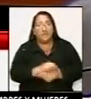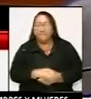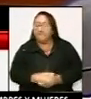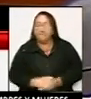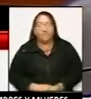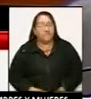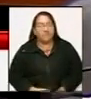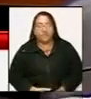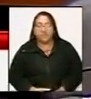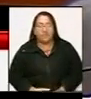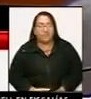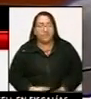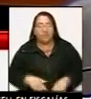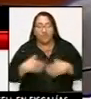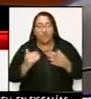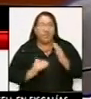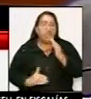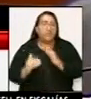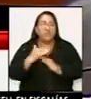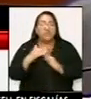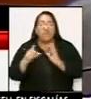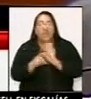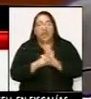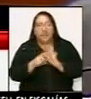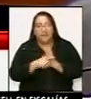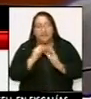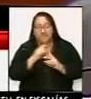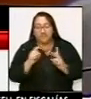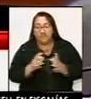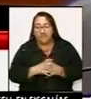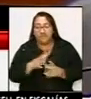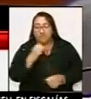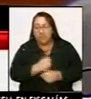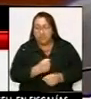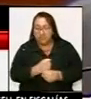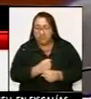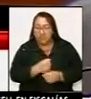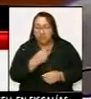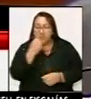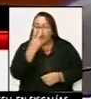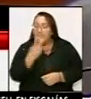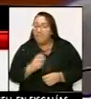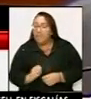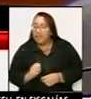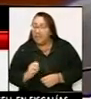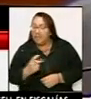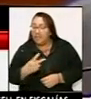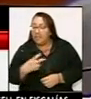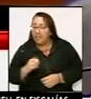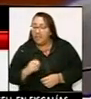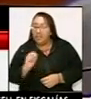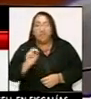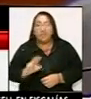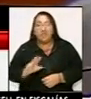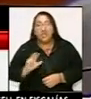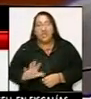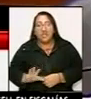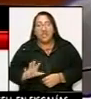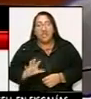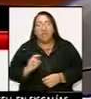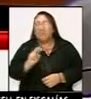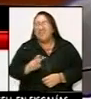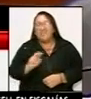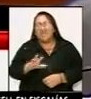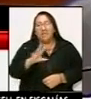No podemos ir por encima de la ley. Han trabajado 20, 25, 30